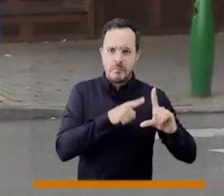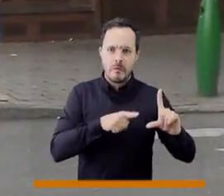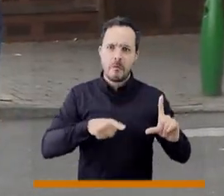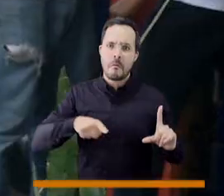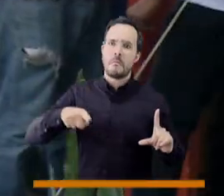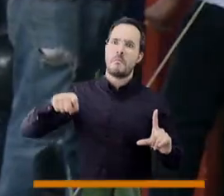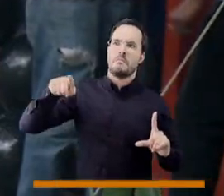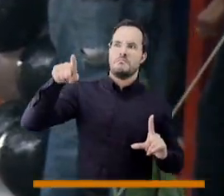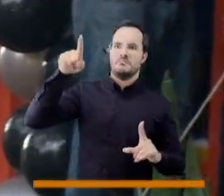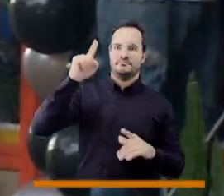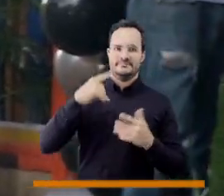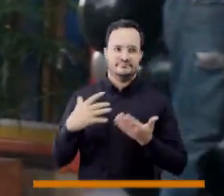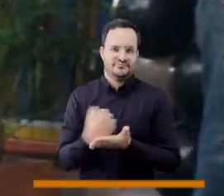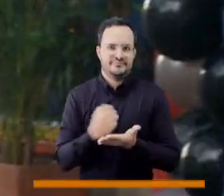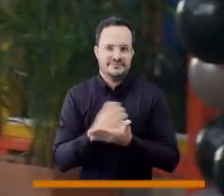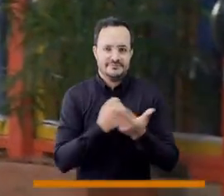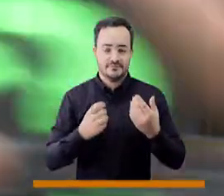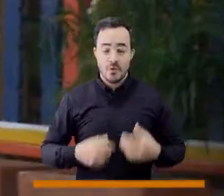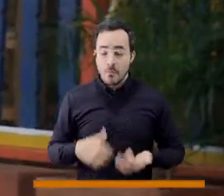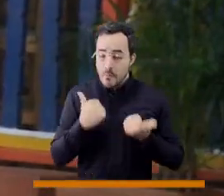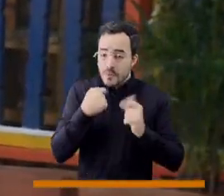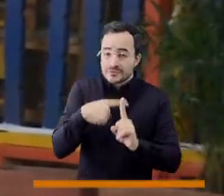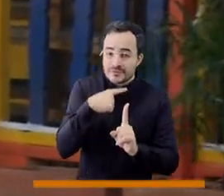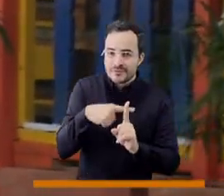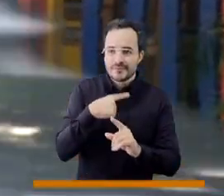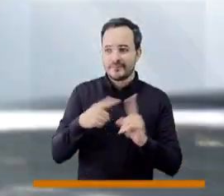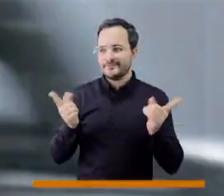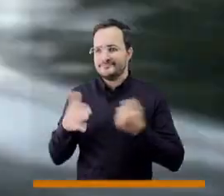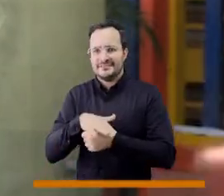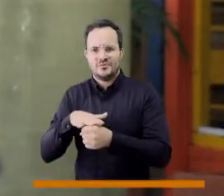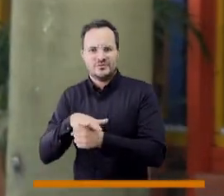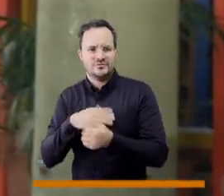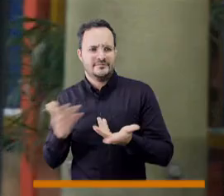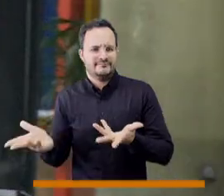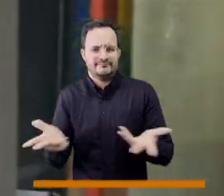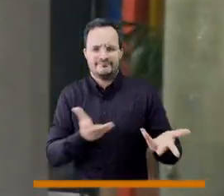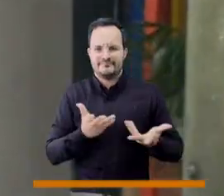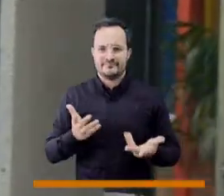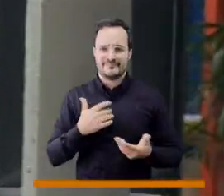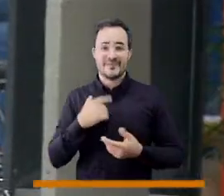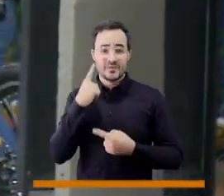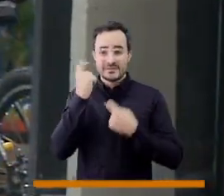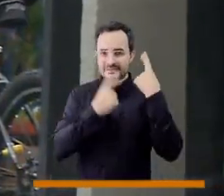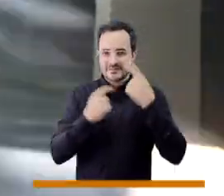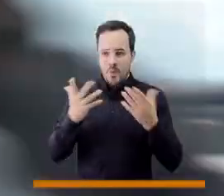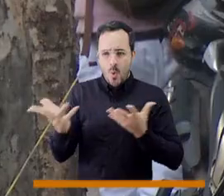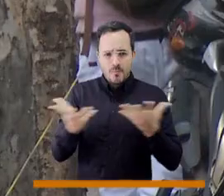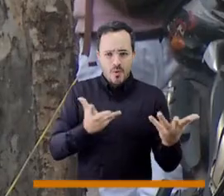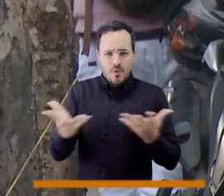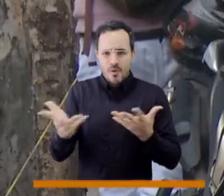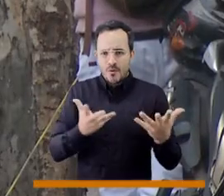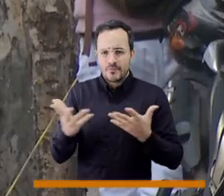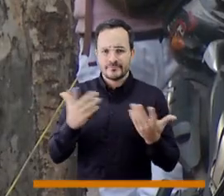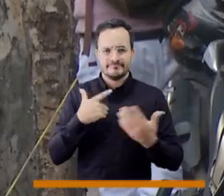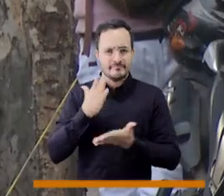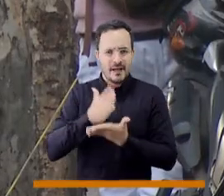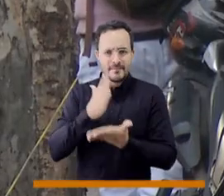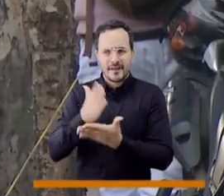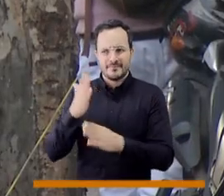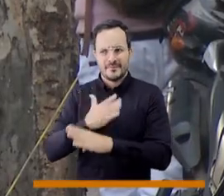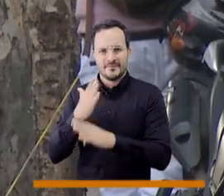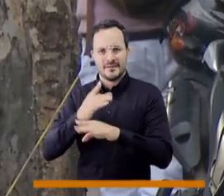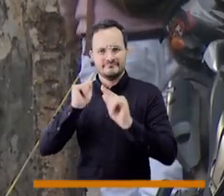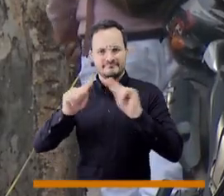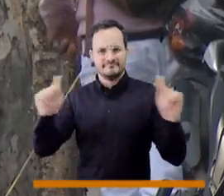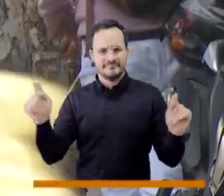va en curva exponencial, en ascenso, y eso es bueno, pero estamos teniendo esta situación. Entonces tenemos que revisar qué vamos a hacer con esa